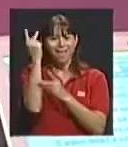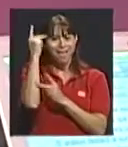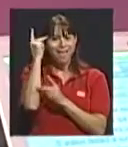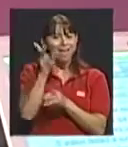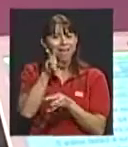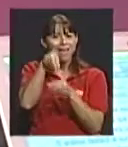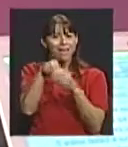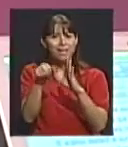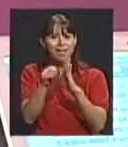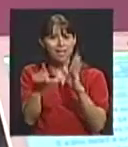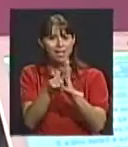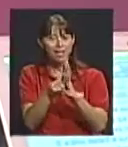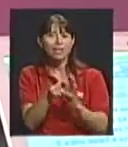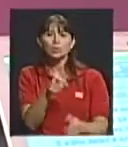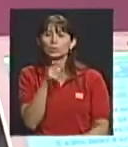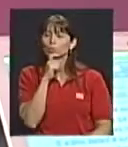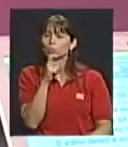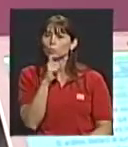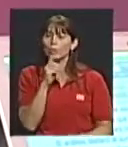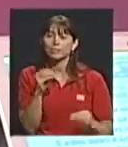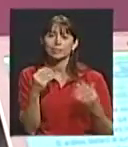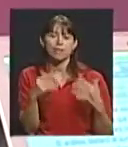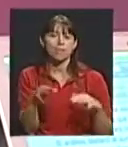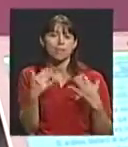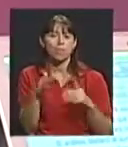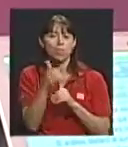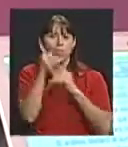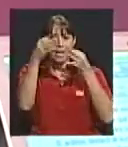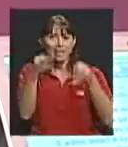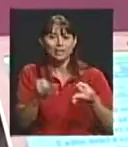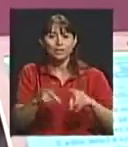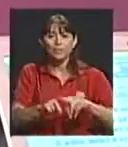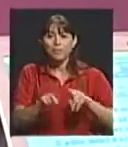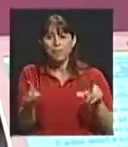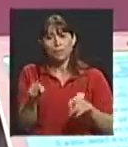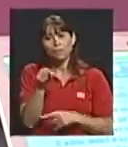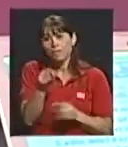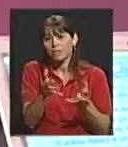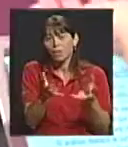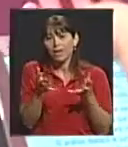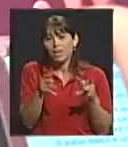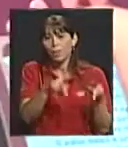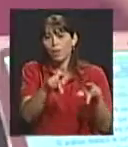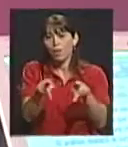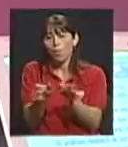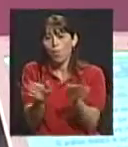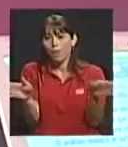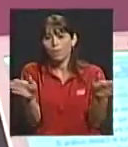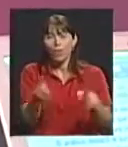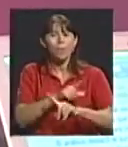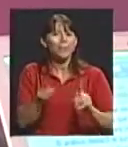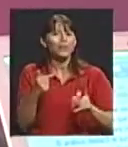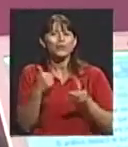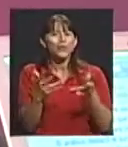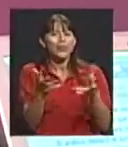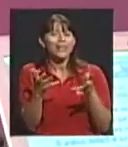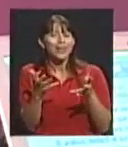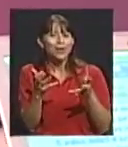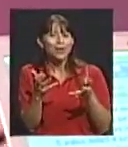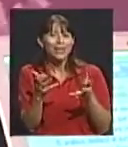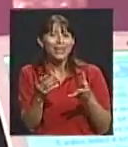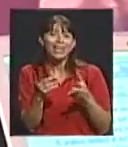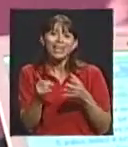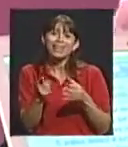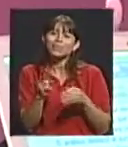asamblea legislativa y que cuesta más tomar decisiones pero así lo ha querido el pueblo pero yo no quiero que se utilice la dificultad de